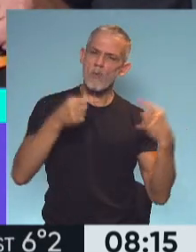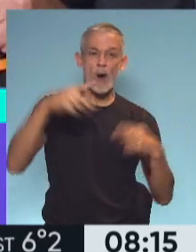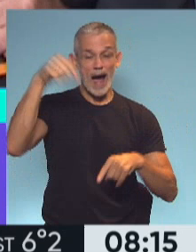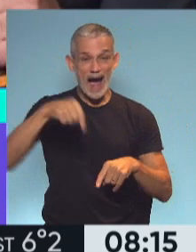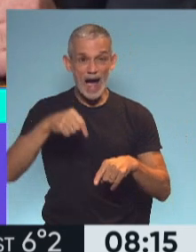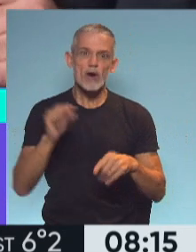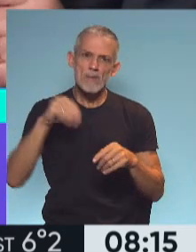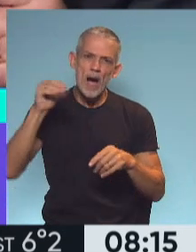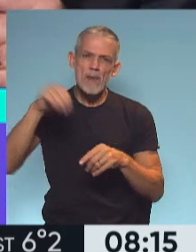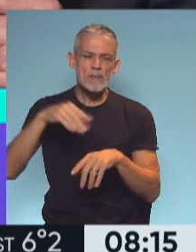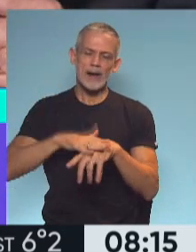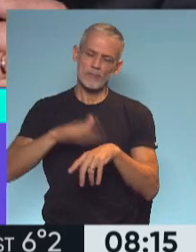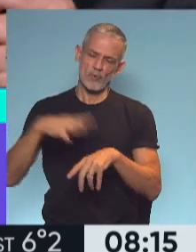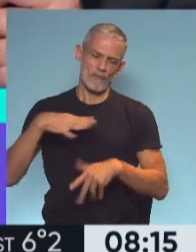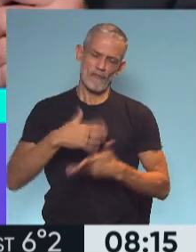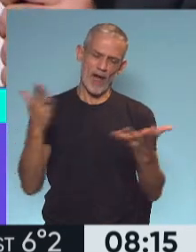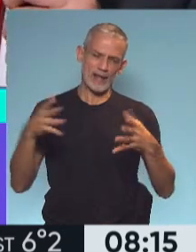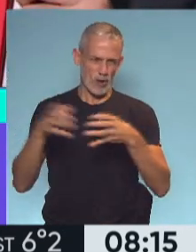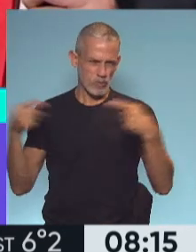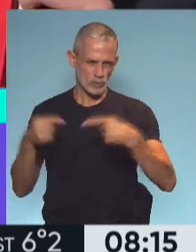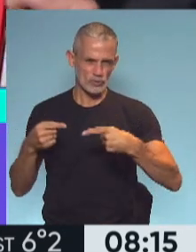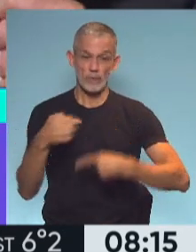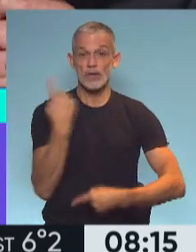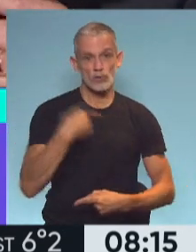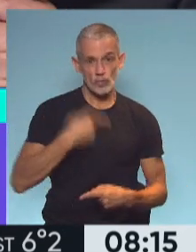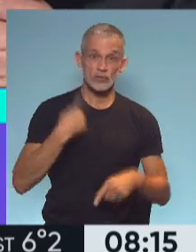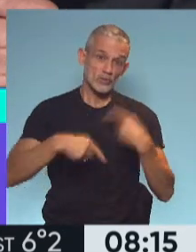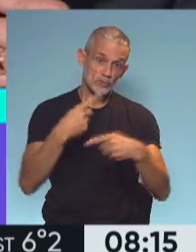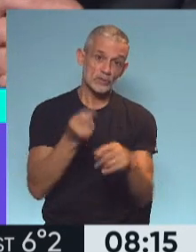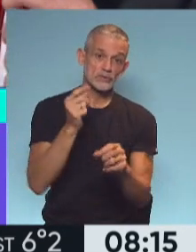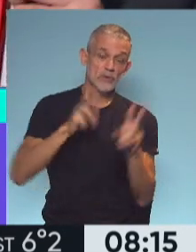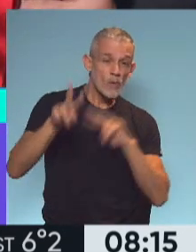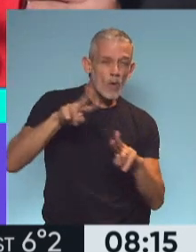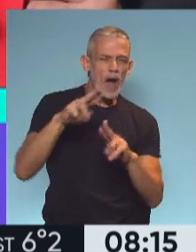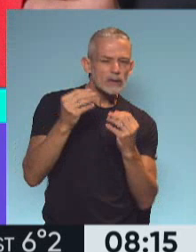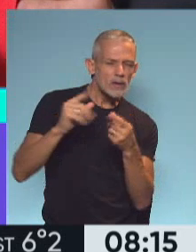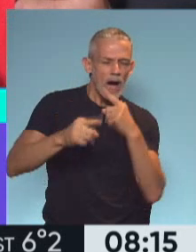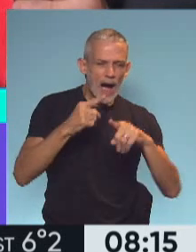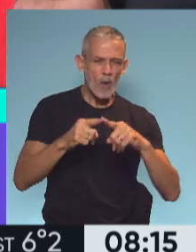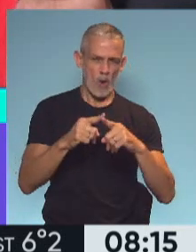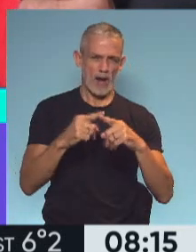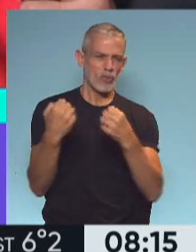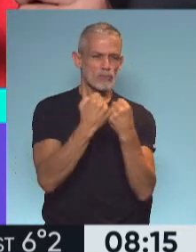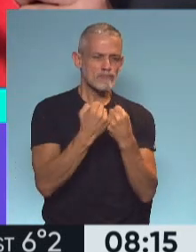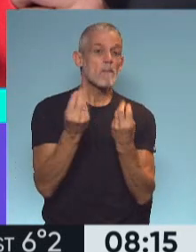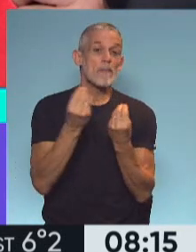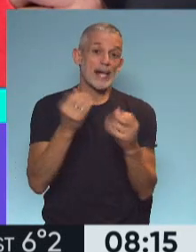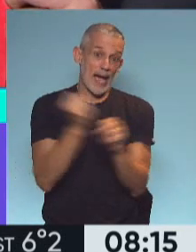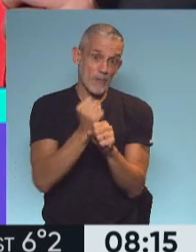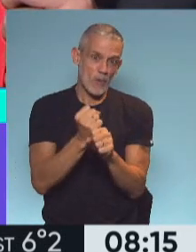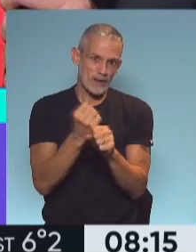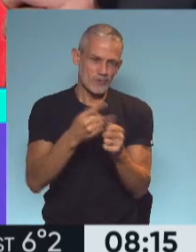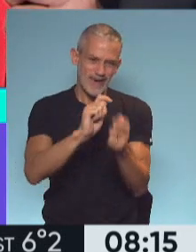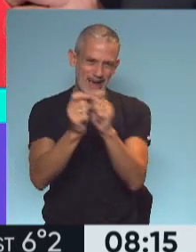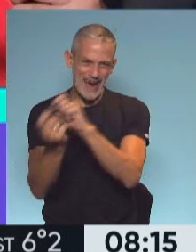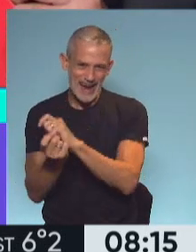son cada vez más irresponsables de la oposición. Nosotros tenemos que seguir buscando los consensos para lograr no solamente aprobar todas estas